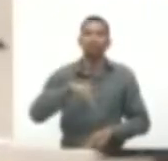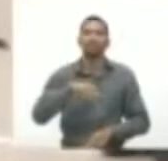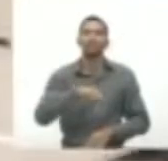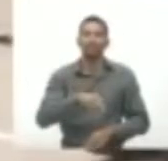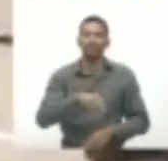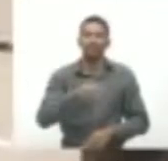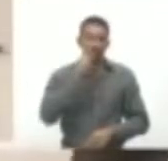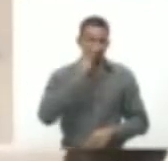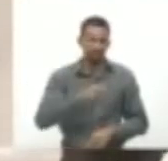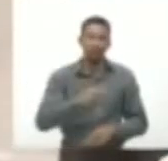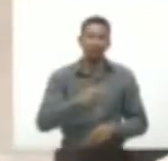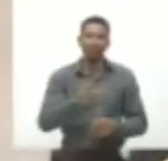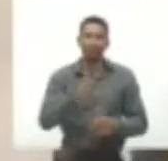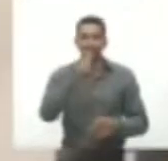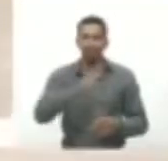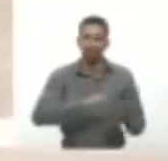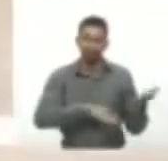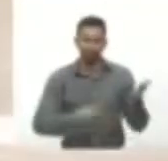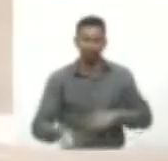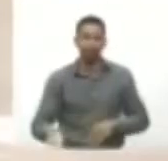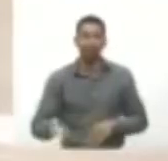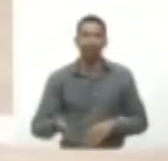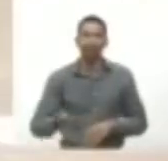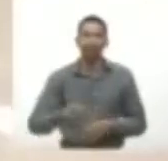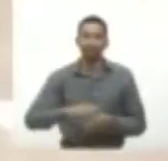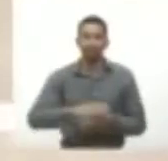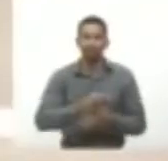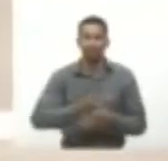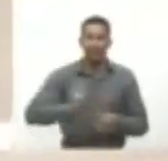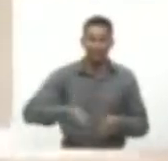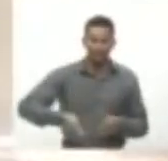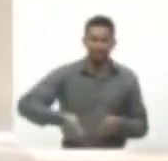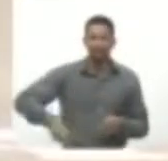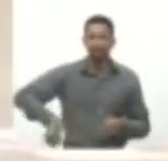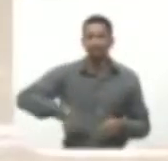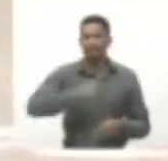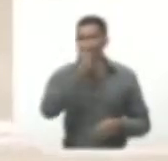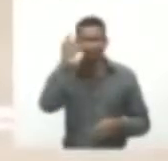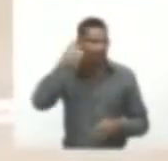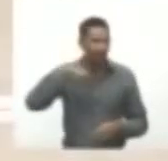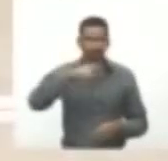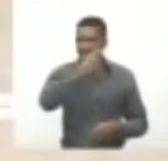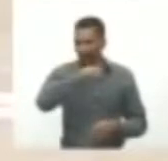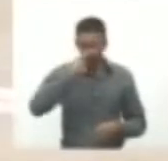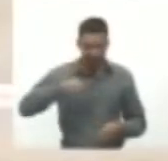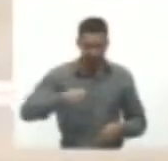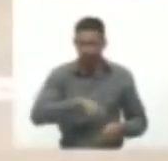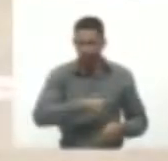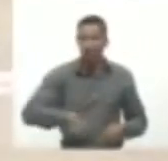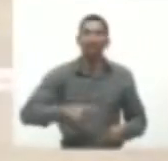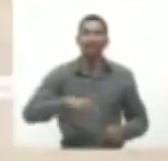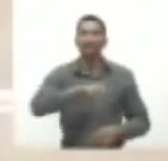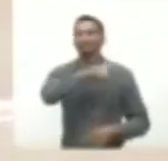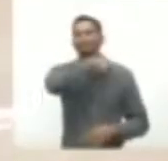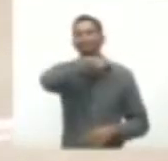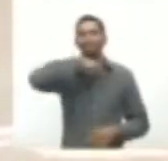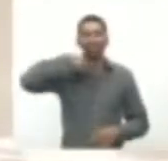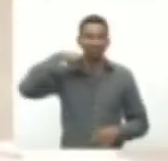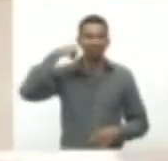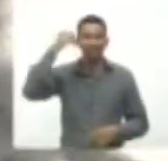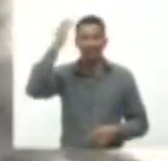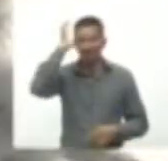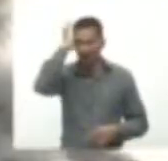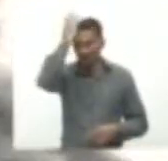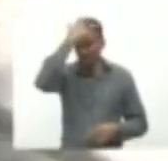fue hallado empalado, con cortes de navaja que iban desde la comisura de la boca hasta las orejas, degollado y con otras heridas en la cabeza y el